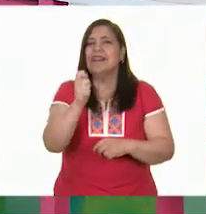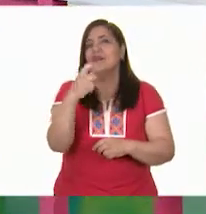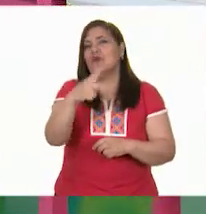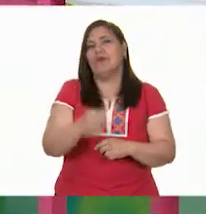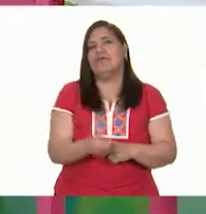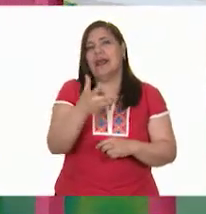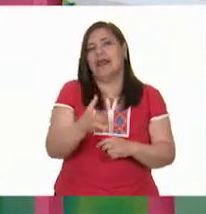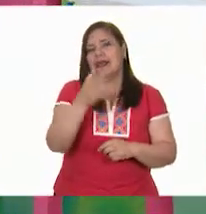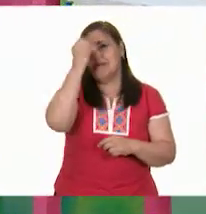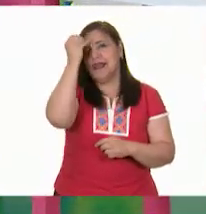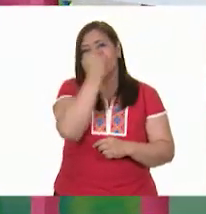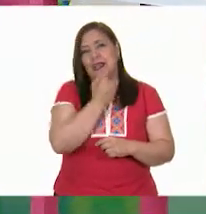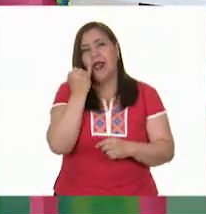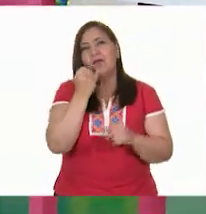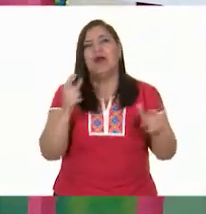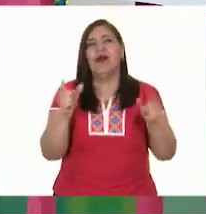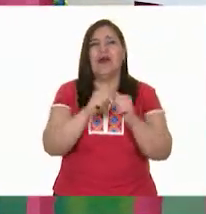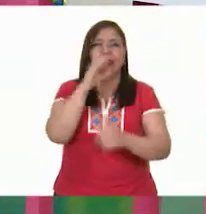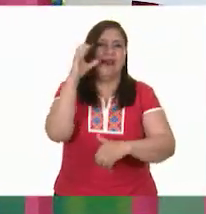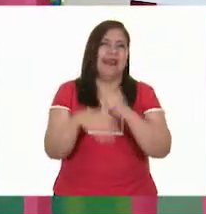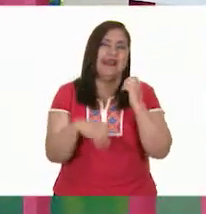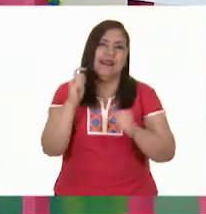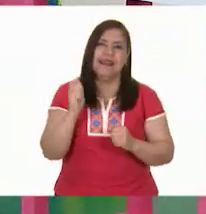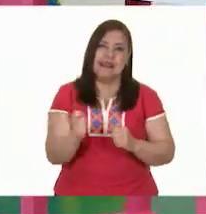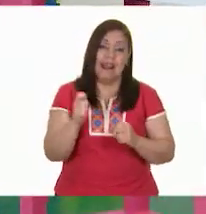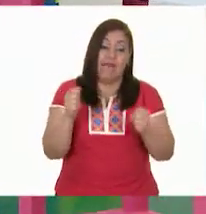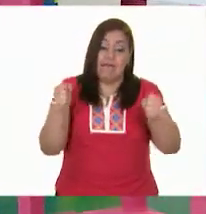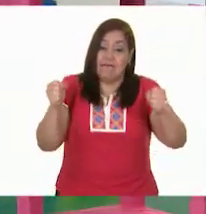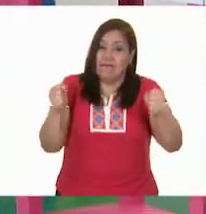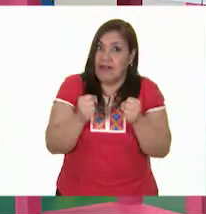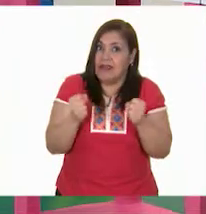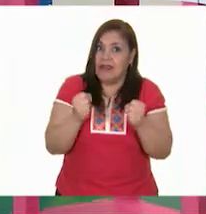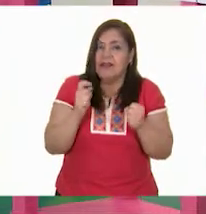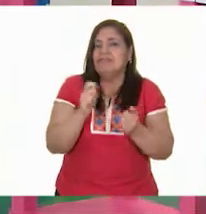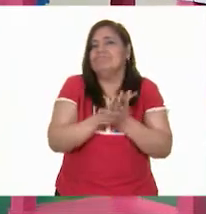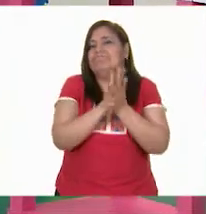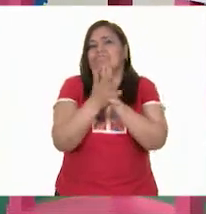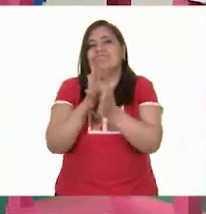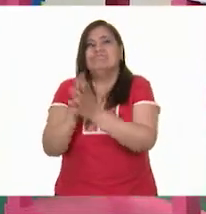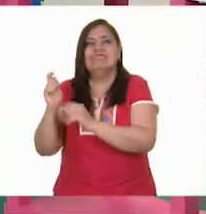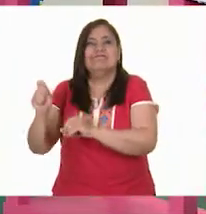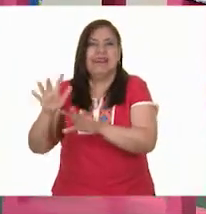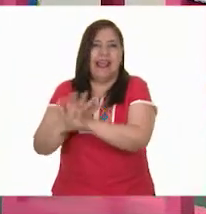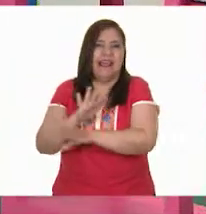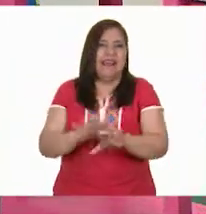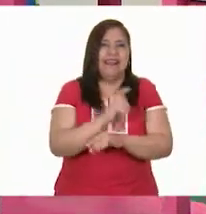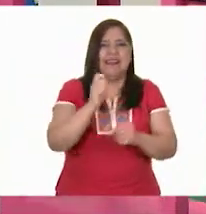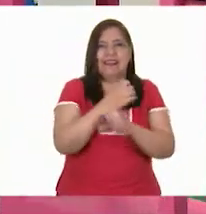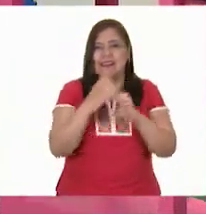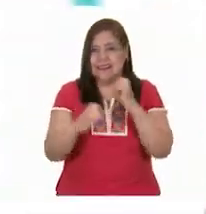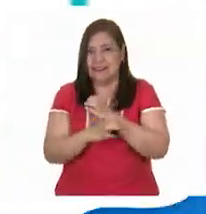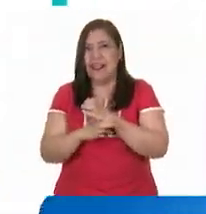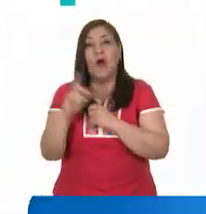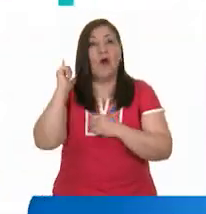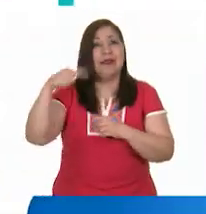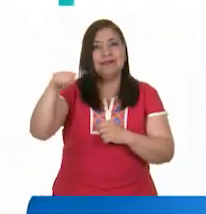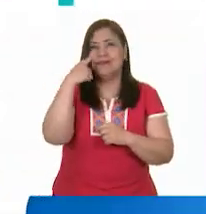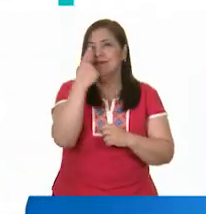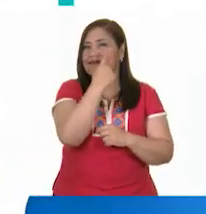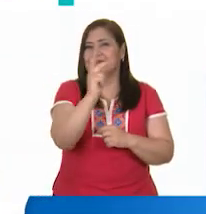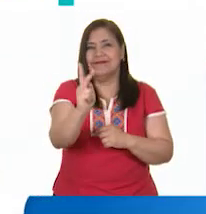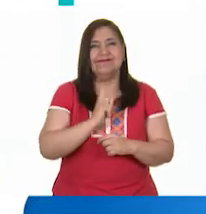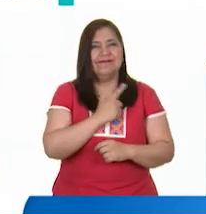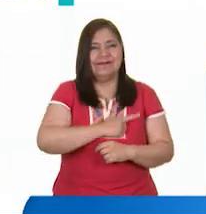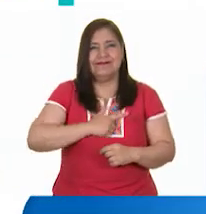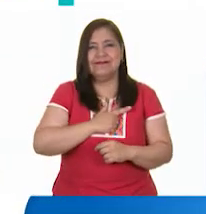en tu lengua materna. Hemos terminado con El frío cambia los objetos. Espero lo hayan disfrutado tanto como nosotros.